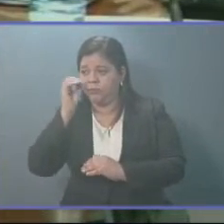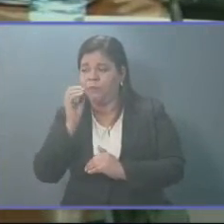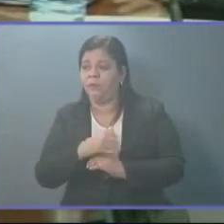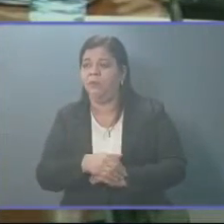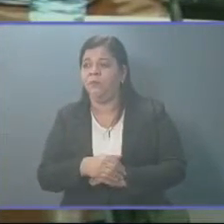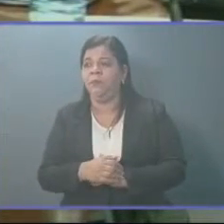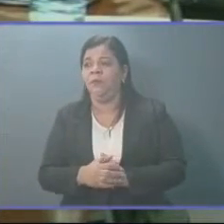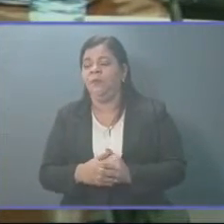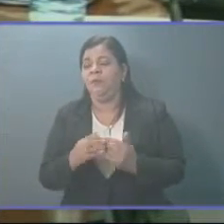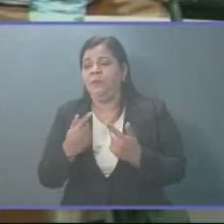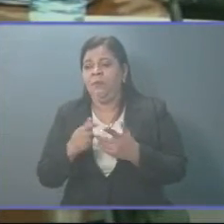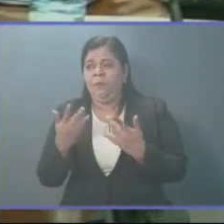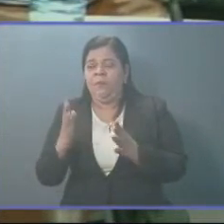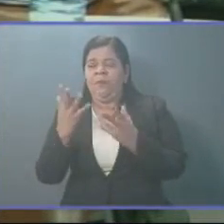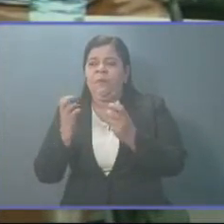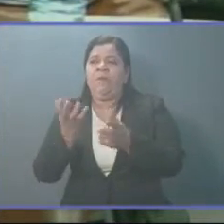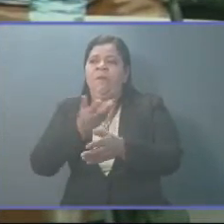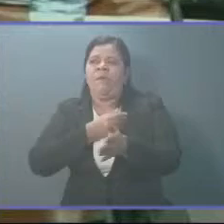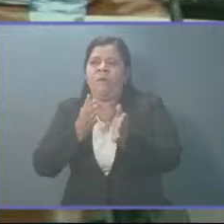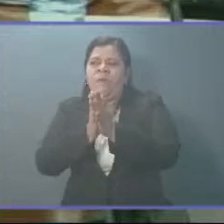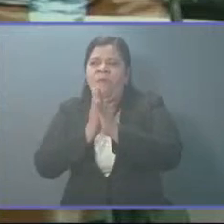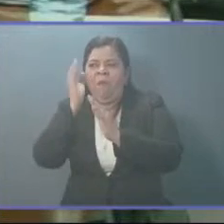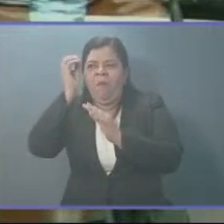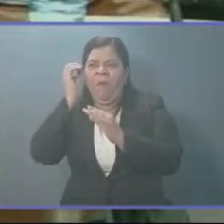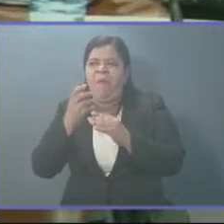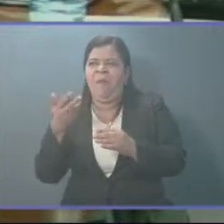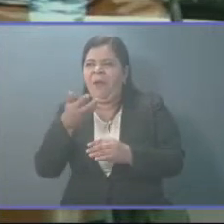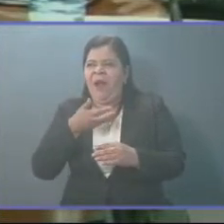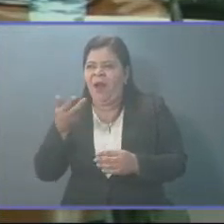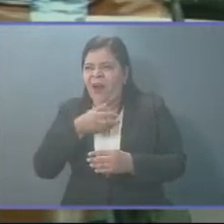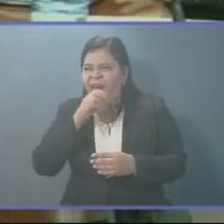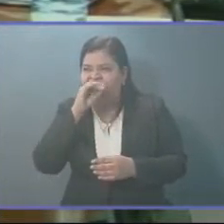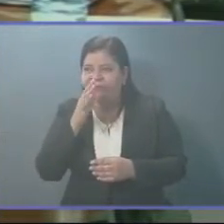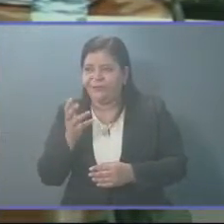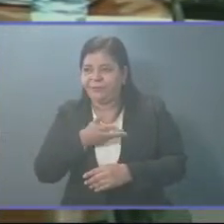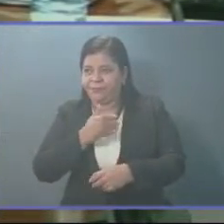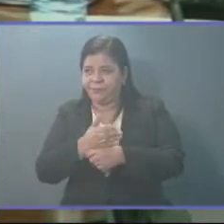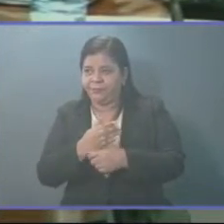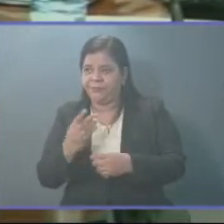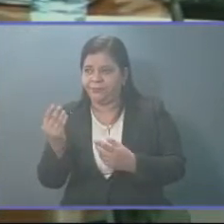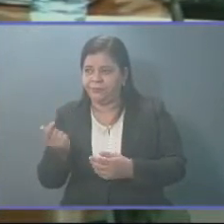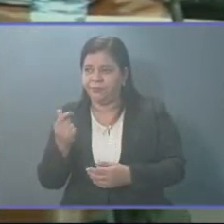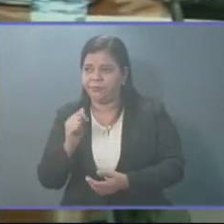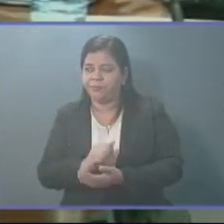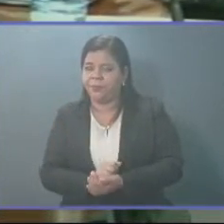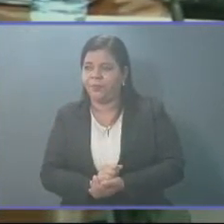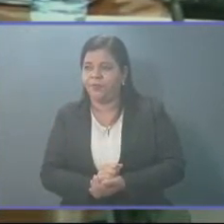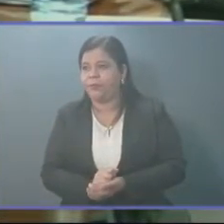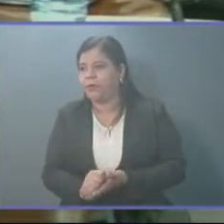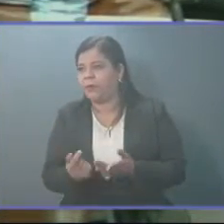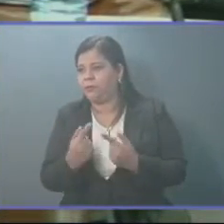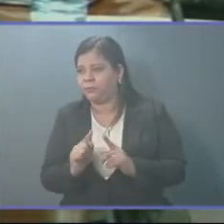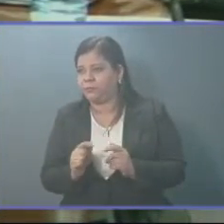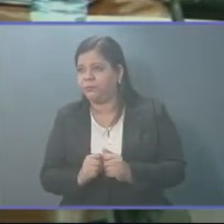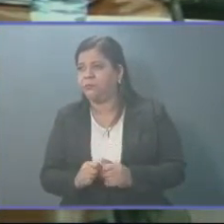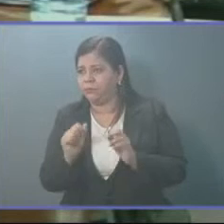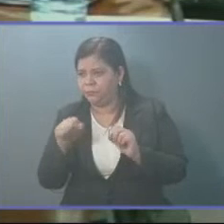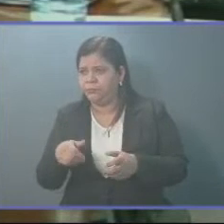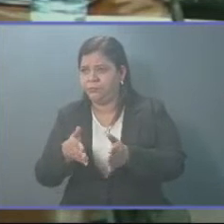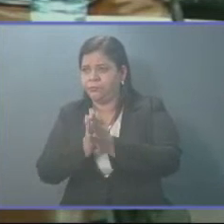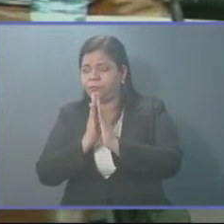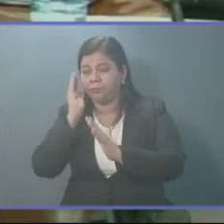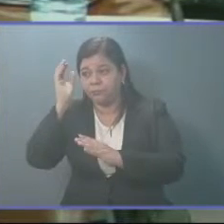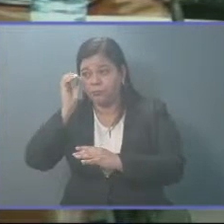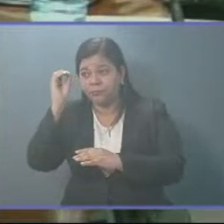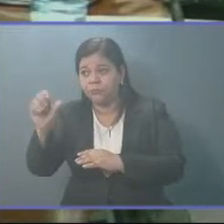se va a considerar solicitar opinión, porque nosotros, insisto, como grupo parlamentario estamos listos, pero no está mal pedir opinión a